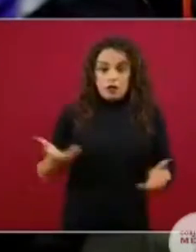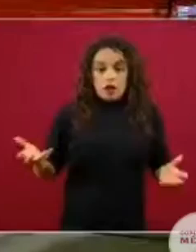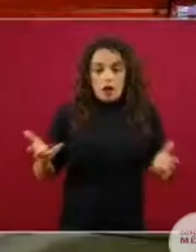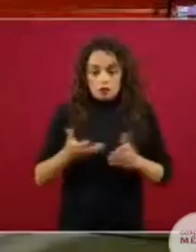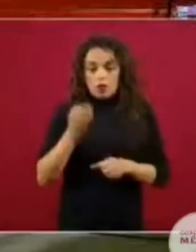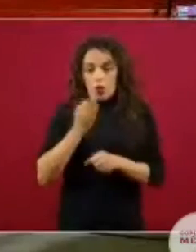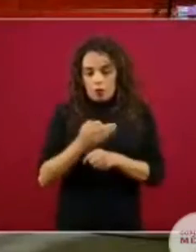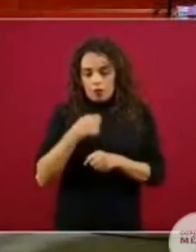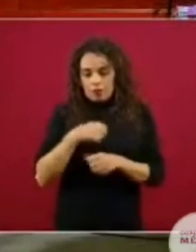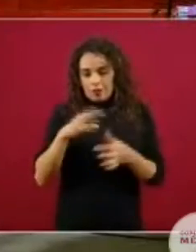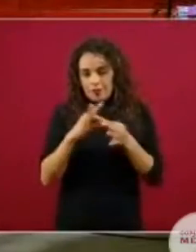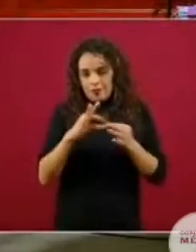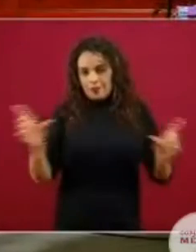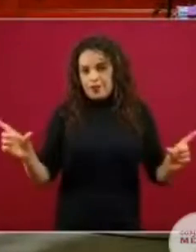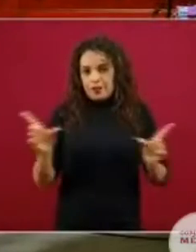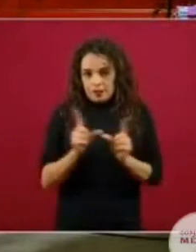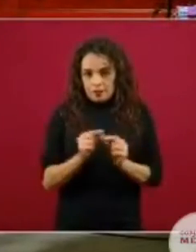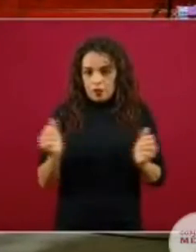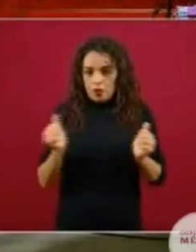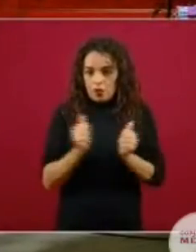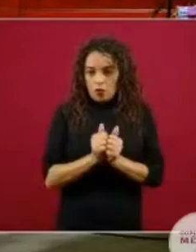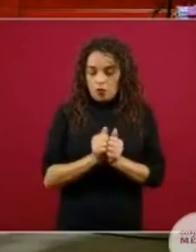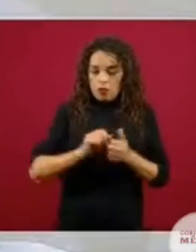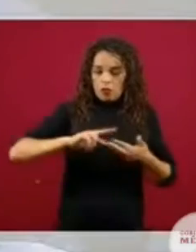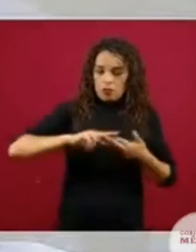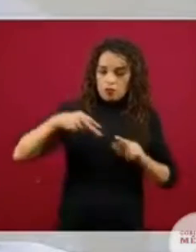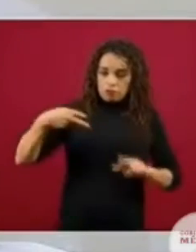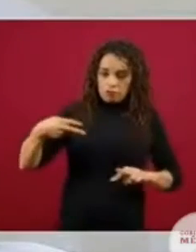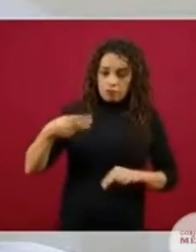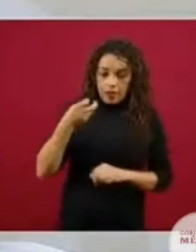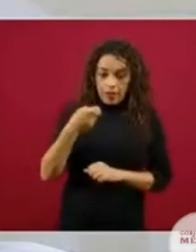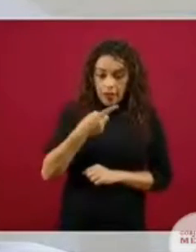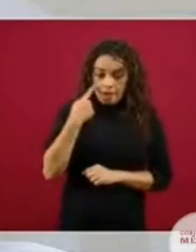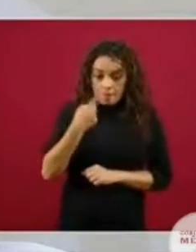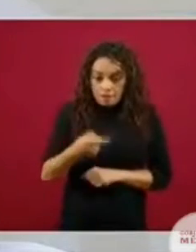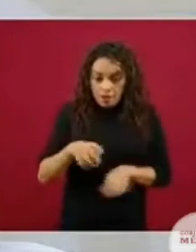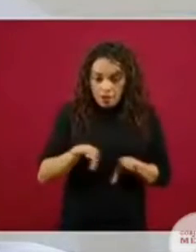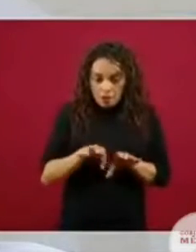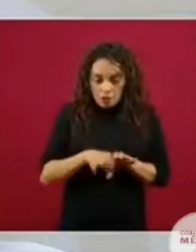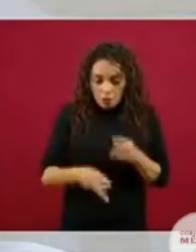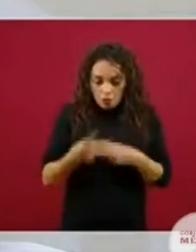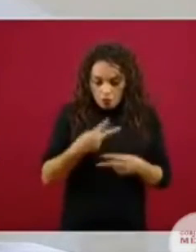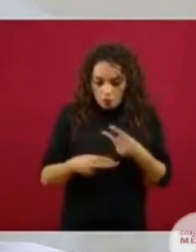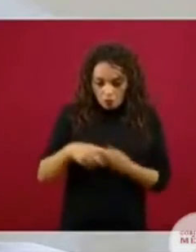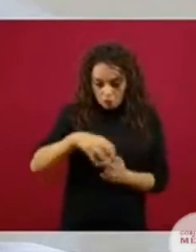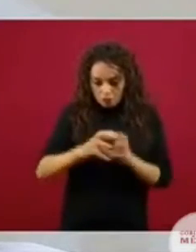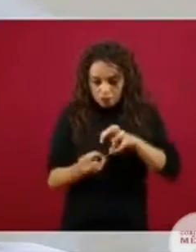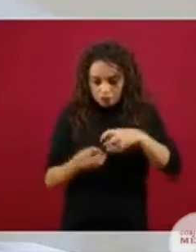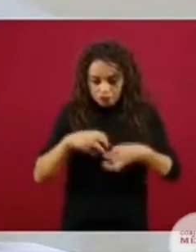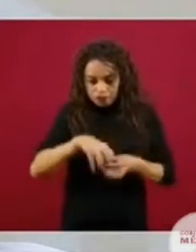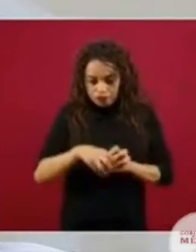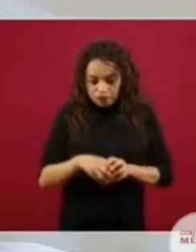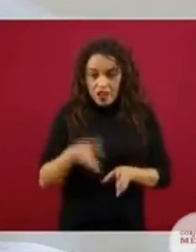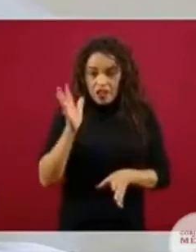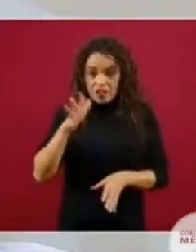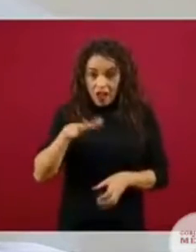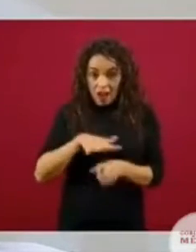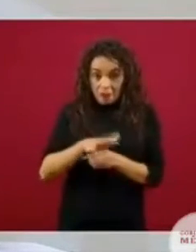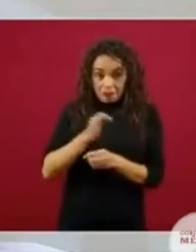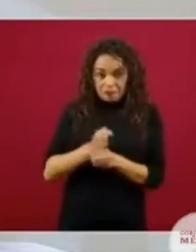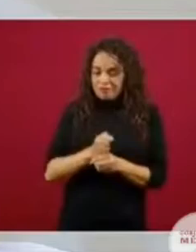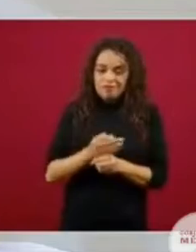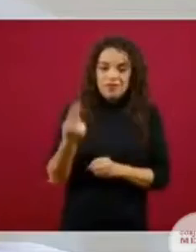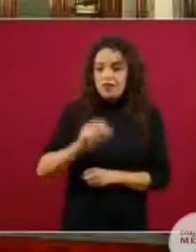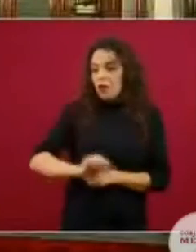rápidamente sólo con el ácido nucleico y con eso buscar el estímulo esto no es suficiente requiere otro apoyo molecular